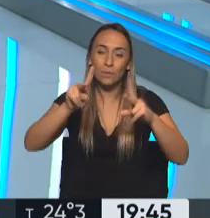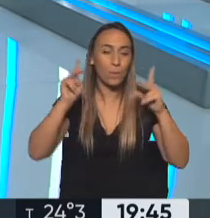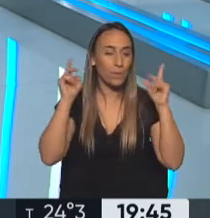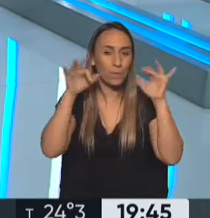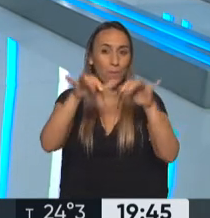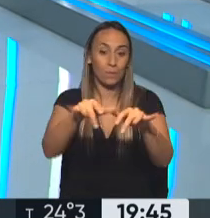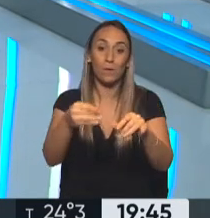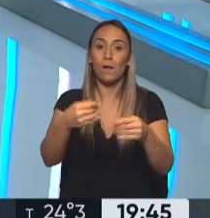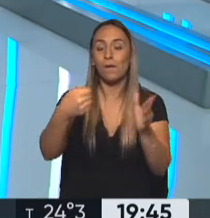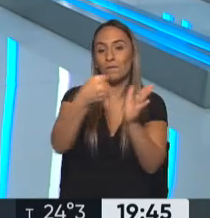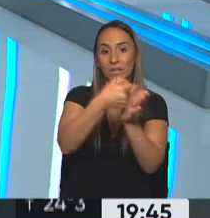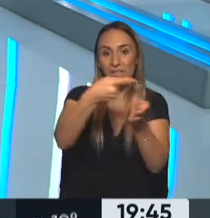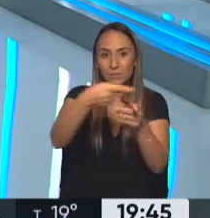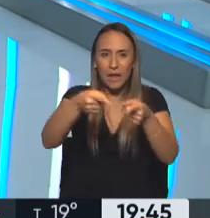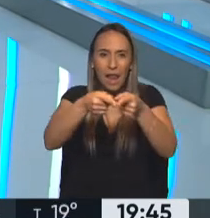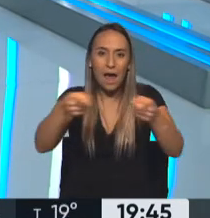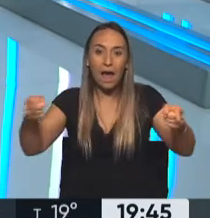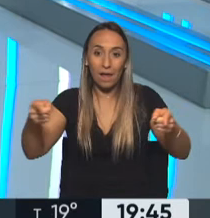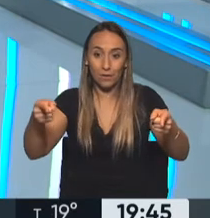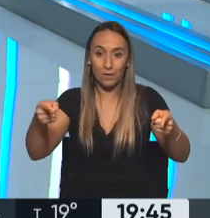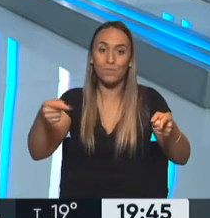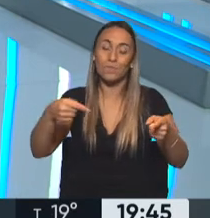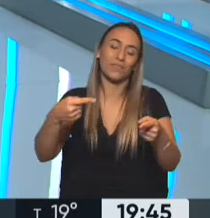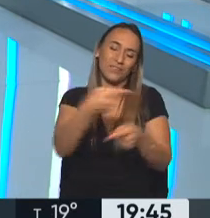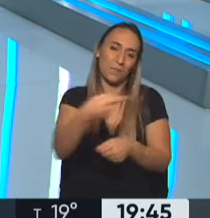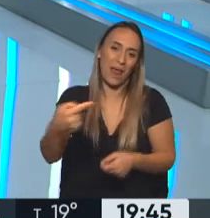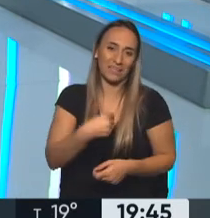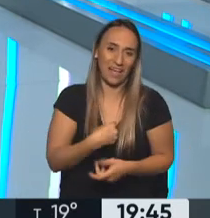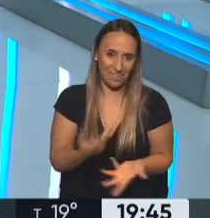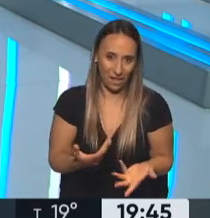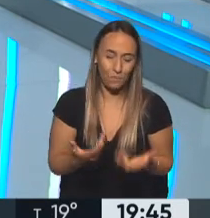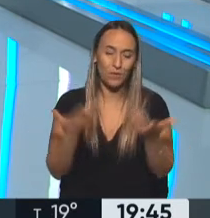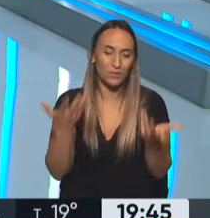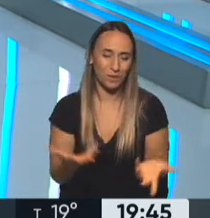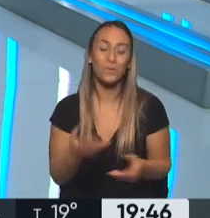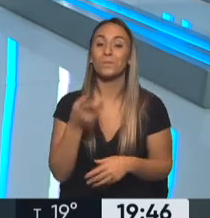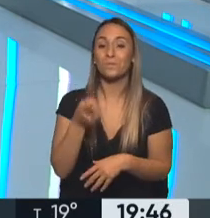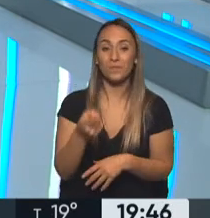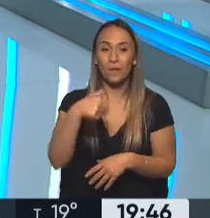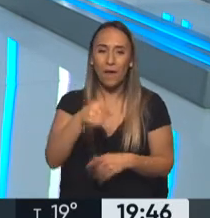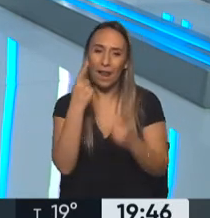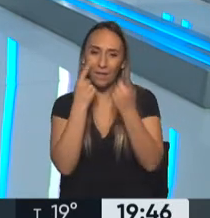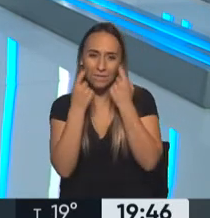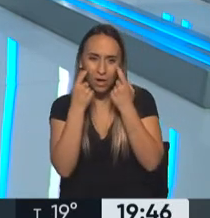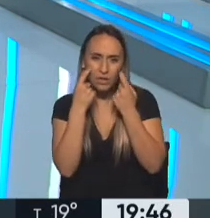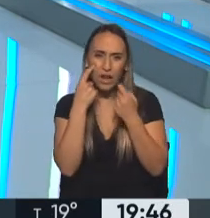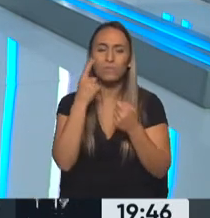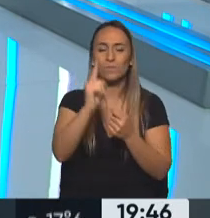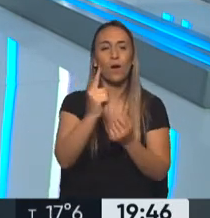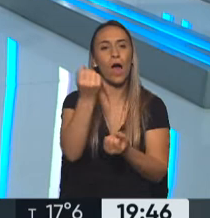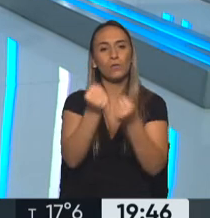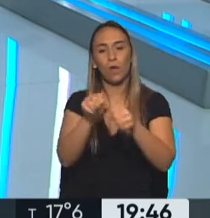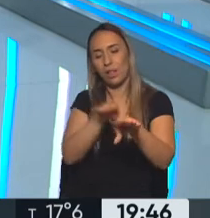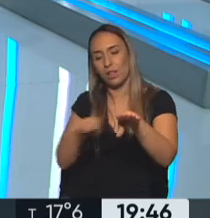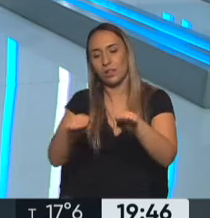de semana largo a propósito de la semana santa claro que sí se va a controlarlos esteban dineros nos va a dar más detalles